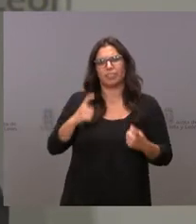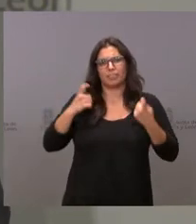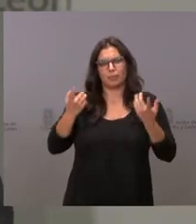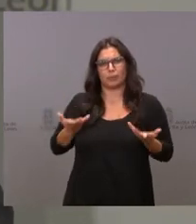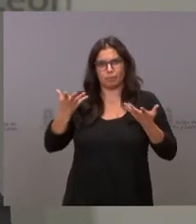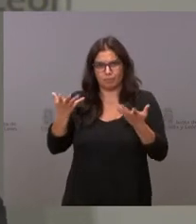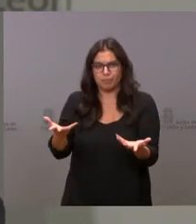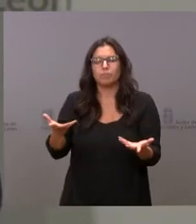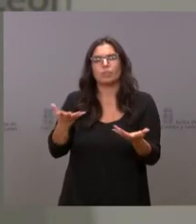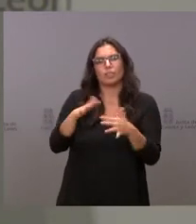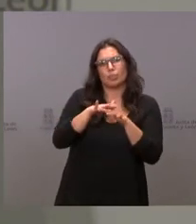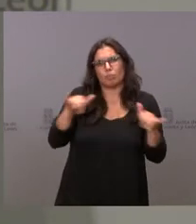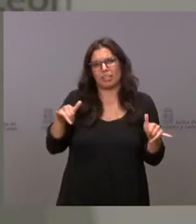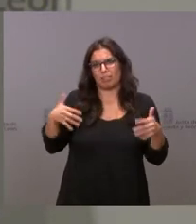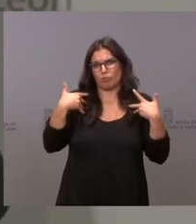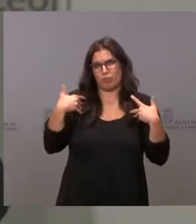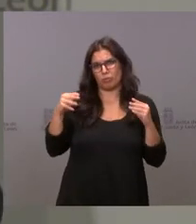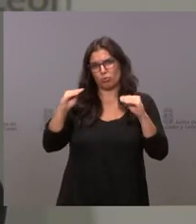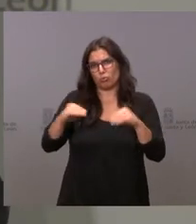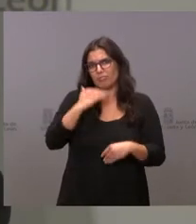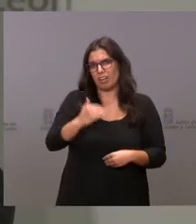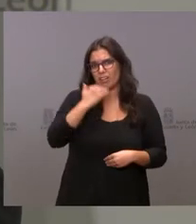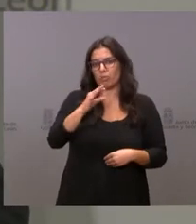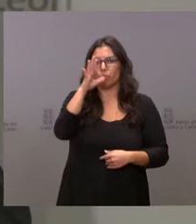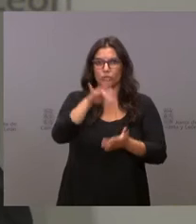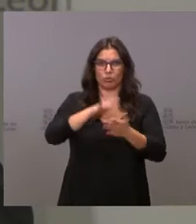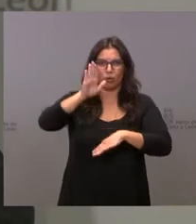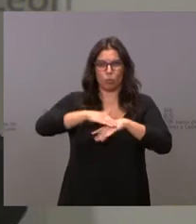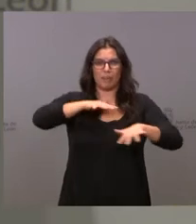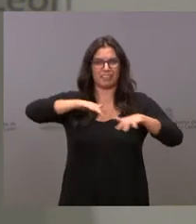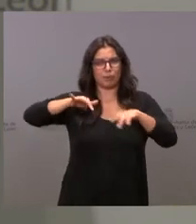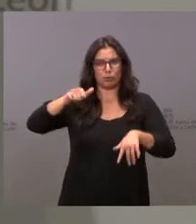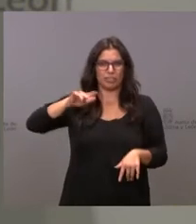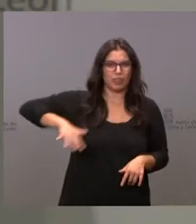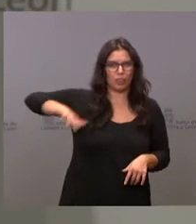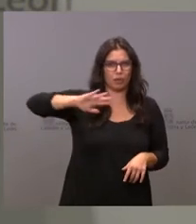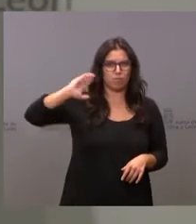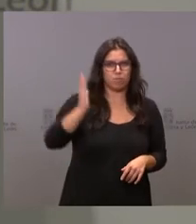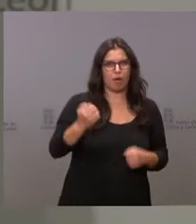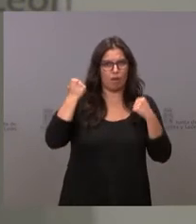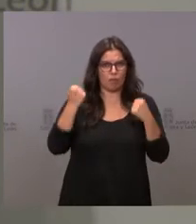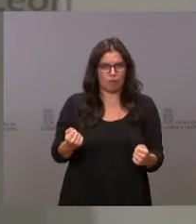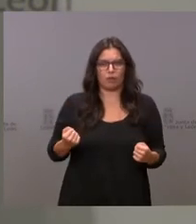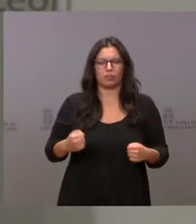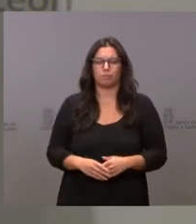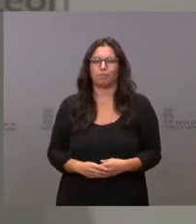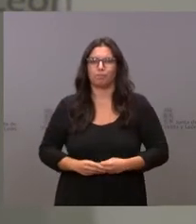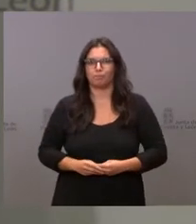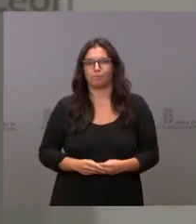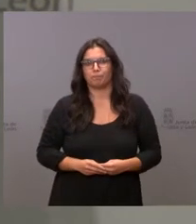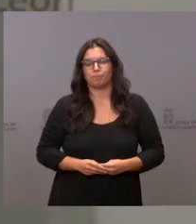contribuir a paliar el sufrimiento provocado por el terremoto en esa zona tan castigada de nuestro mundo.